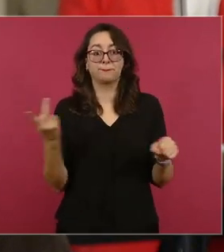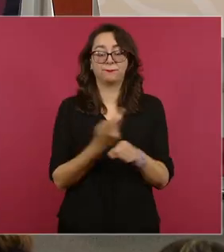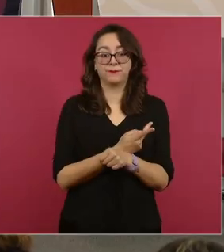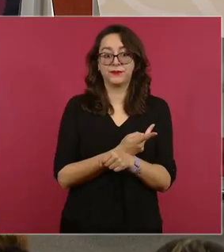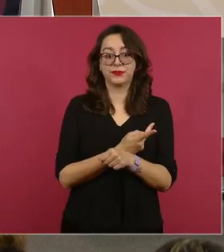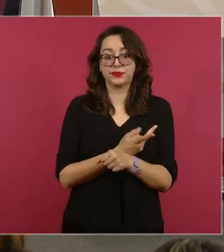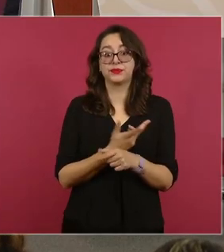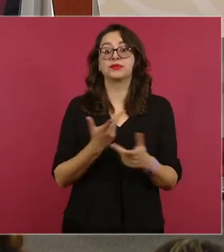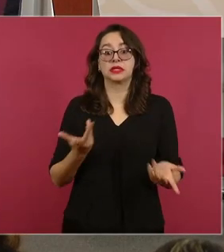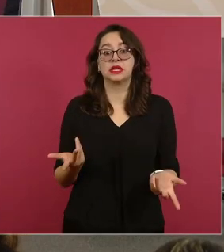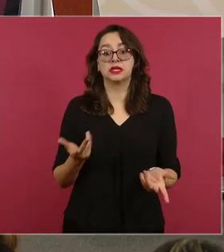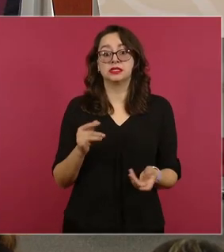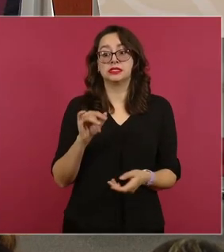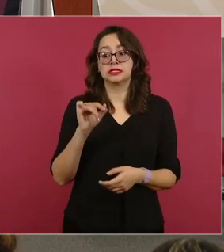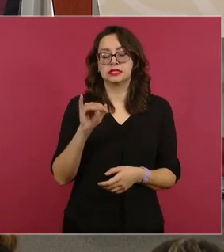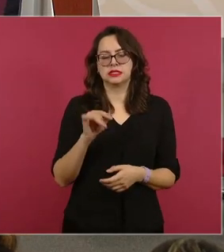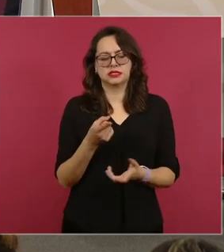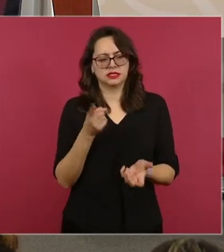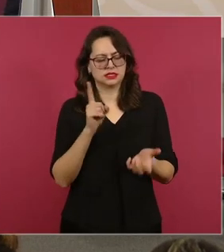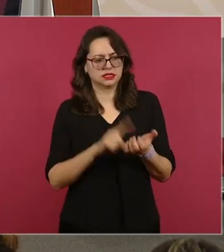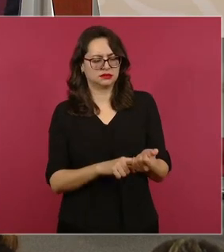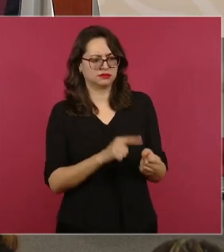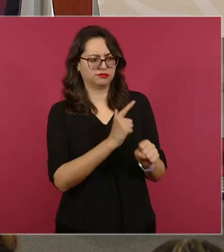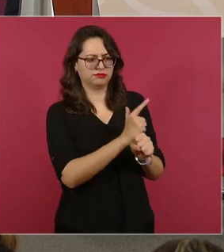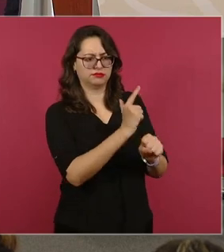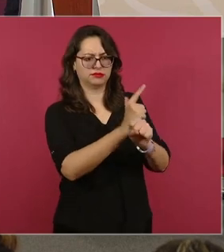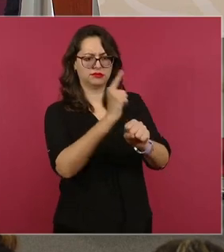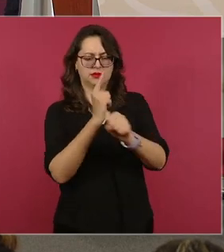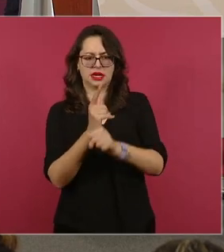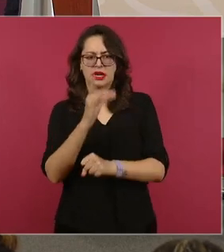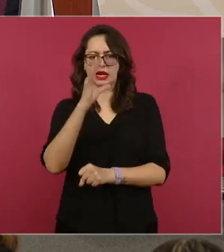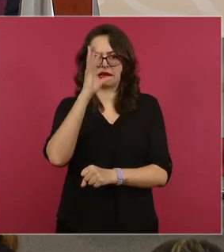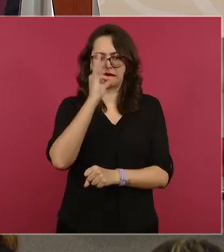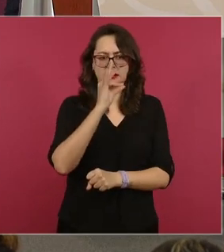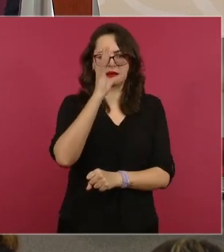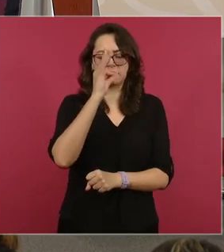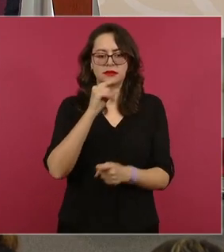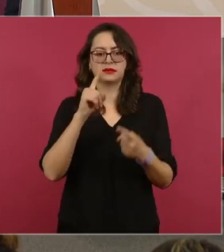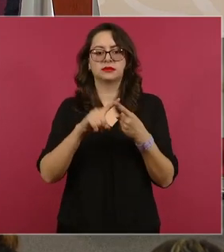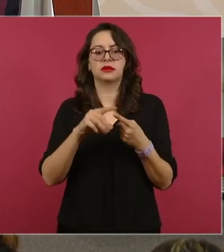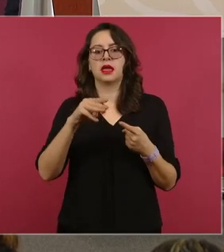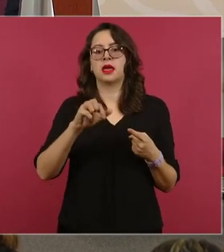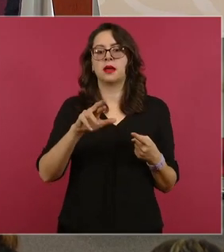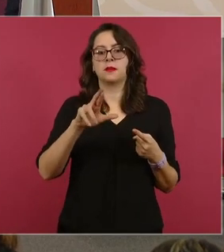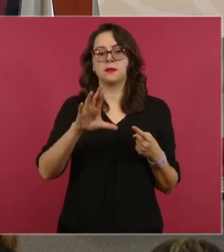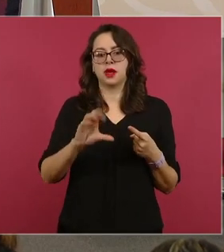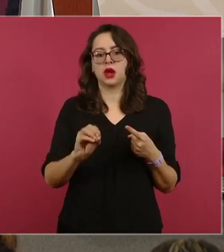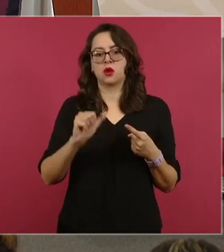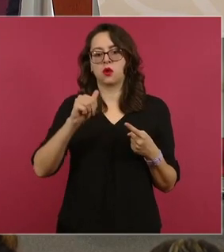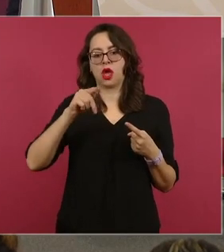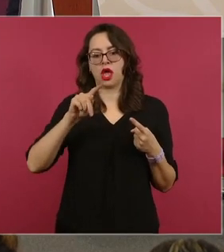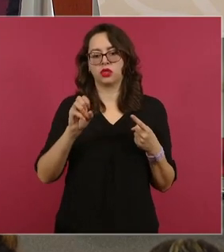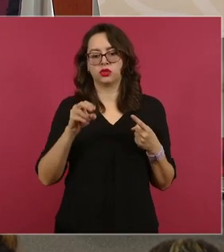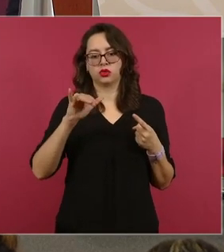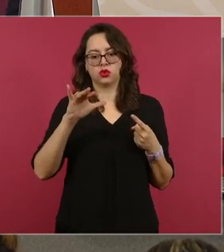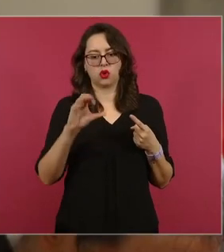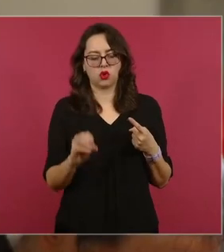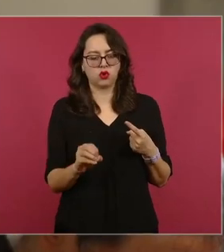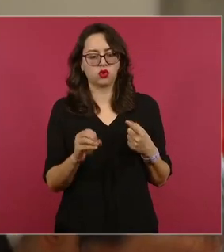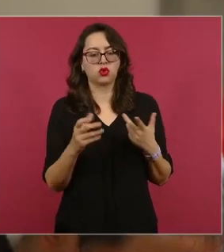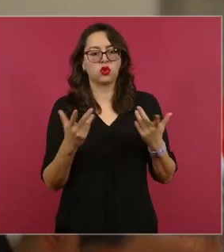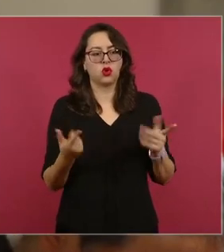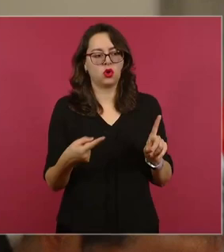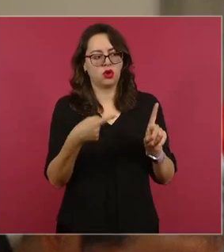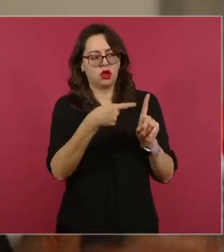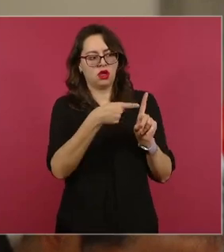reconoció que existían presuntas irregularidades. Estamos hablando de Marco Antonio Jesús Reyes Saldívar. Sus trabajadores o